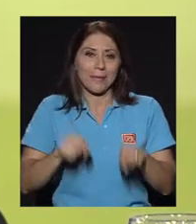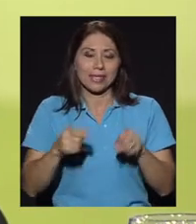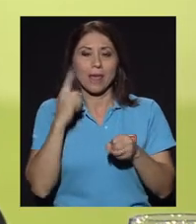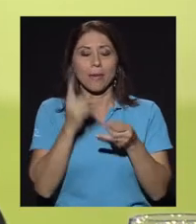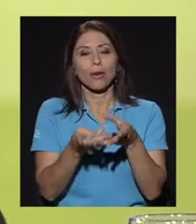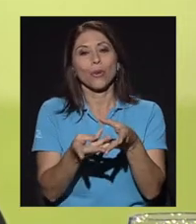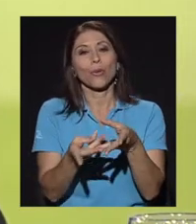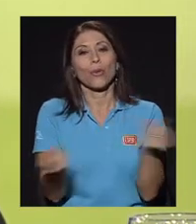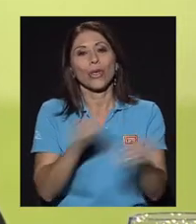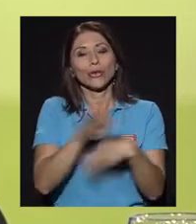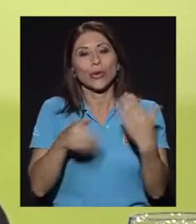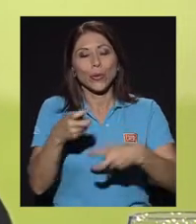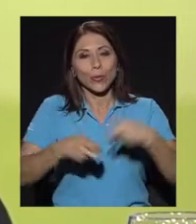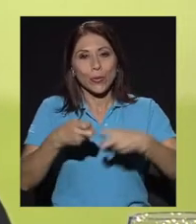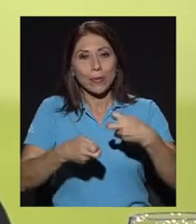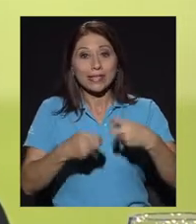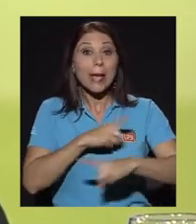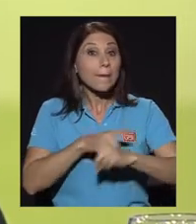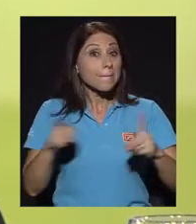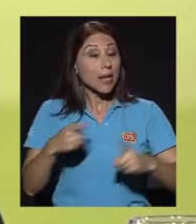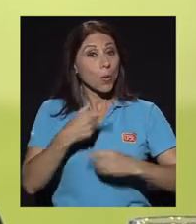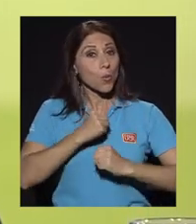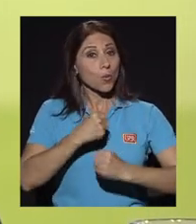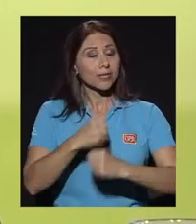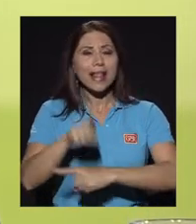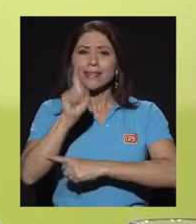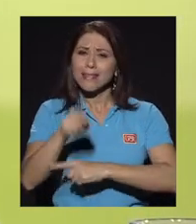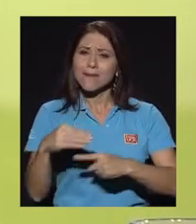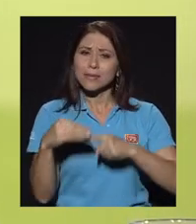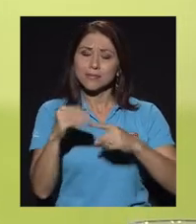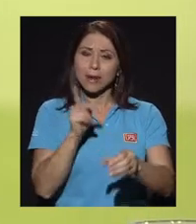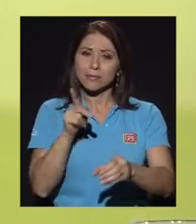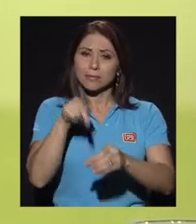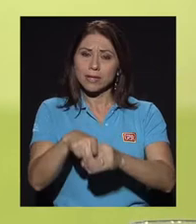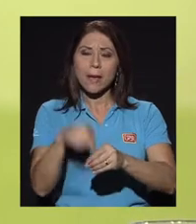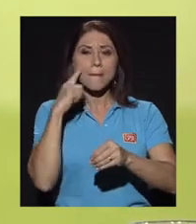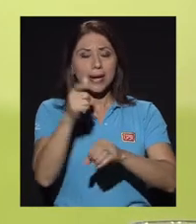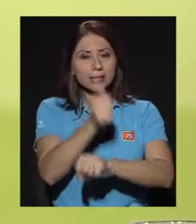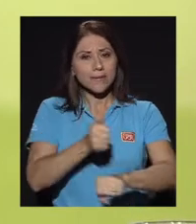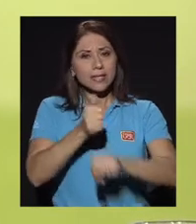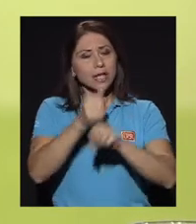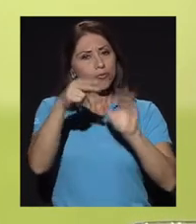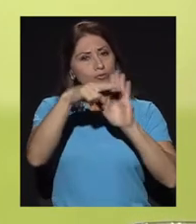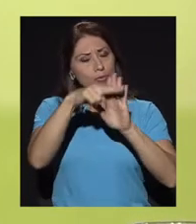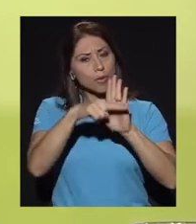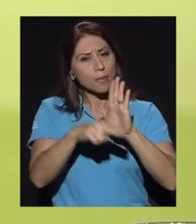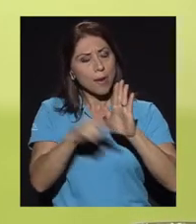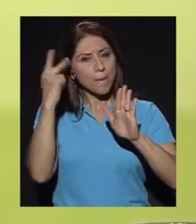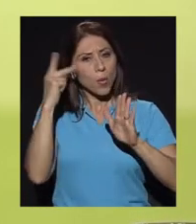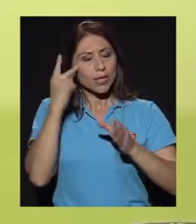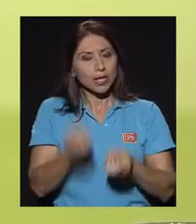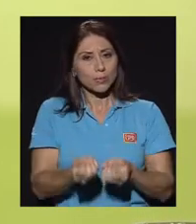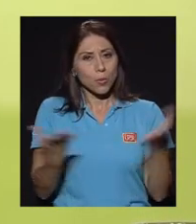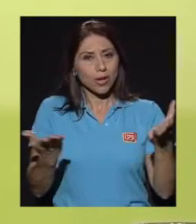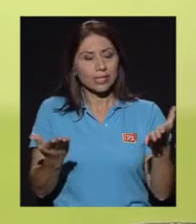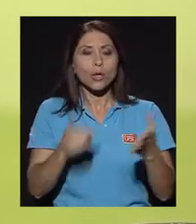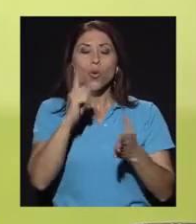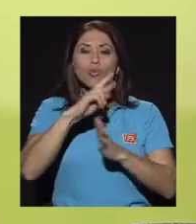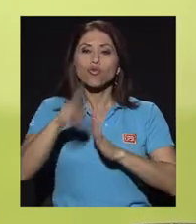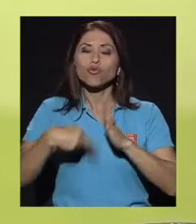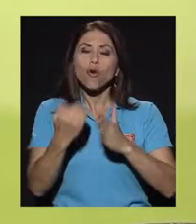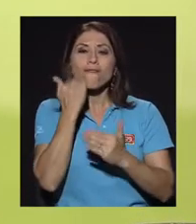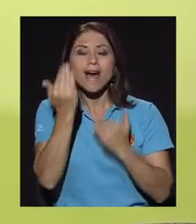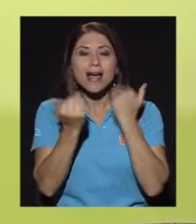todos los problemas del cantón, pero sí debe ser el principal actor que defina políticas públicas y cumpla con un rol facilitador